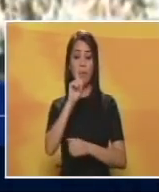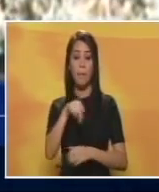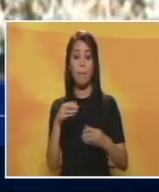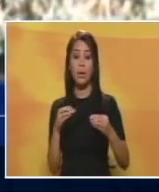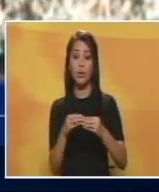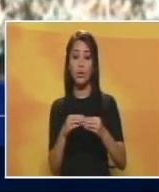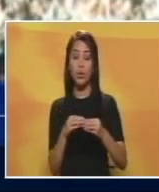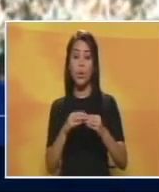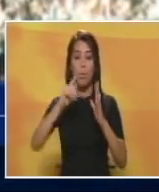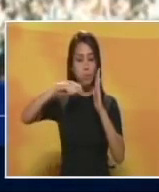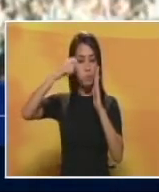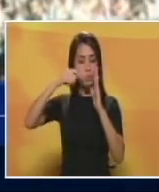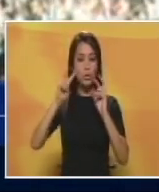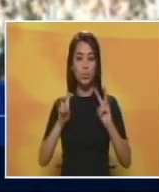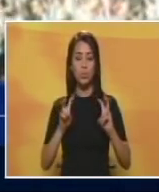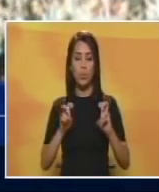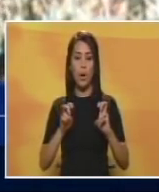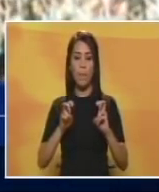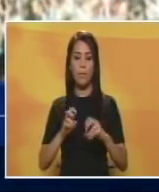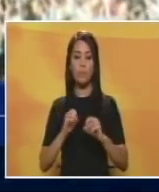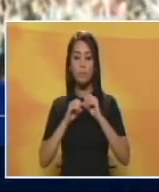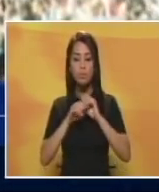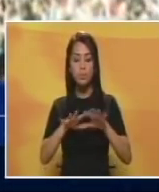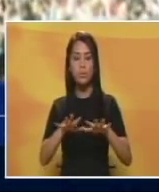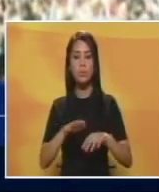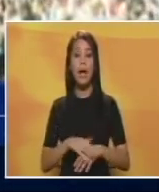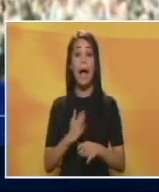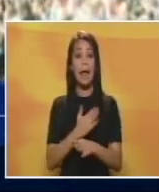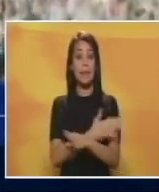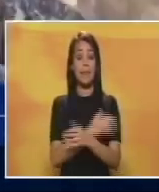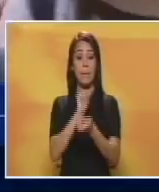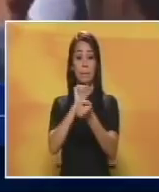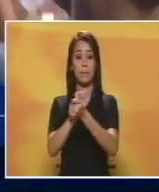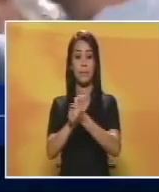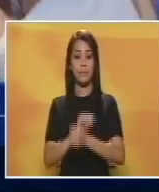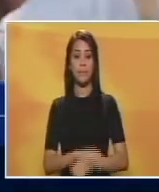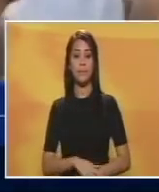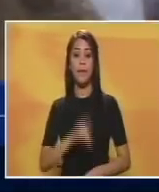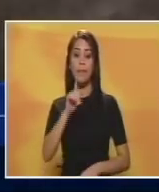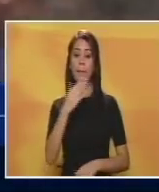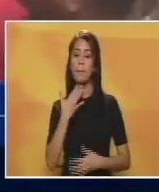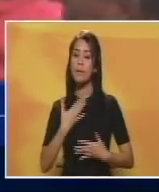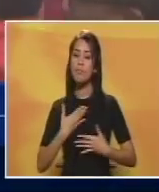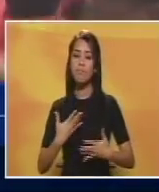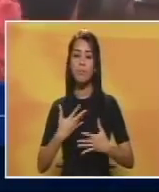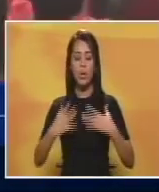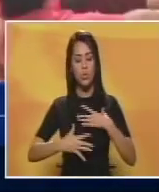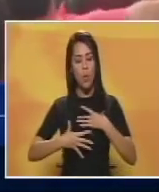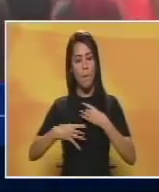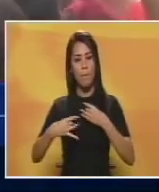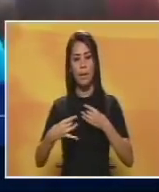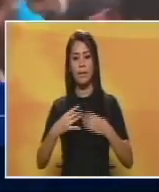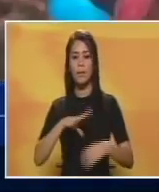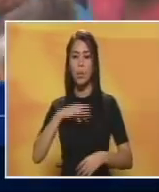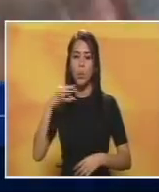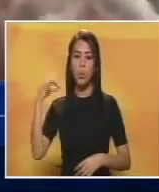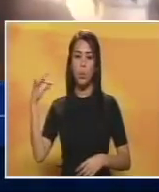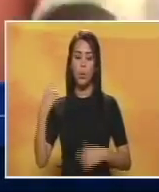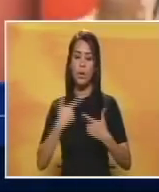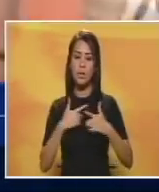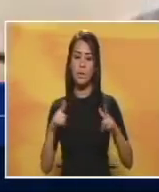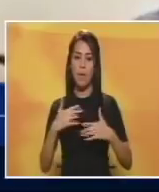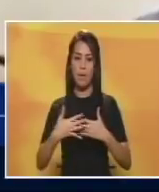divulgó un nuevo video grabado por Lula antes de su entrada en prisión y en el que manifestó su esperanza de ser liberado en los próximos